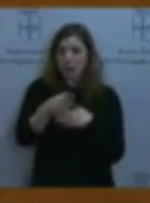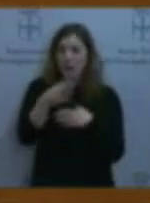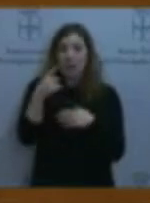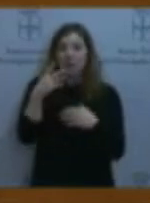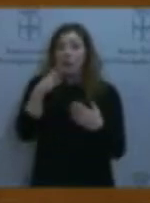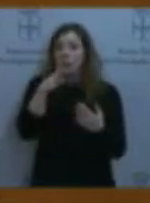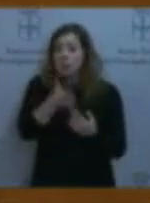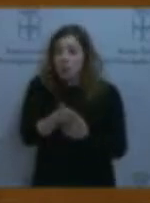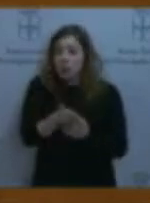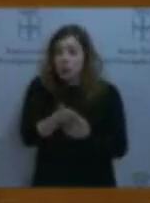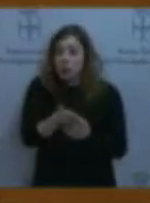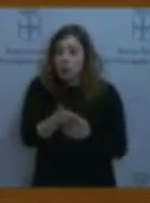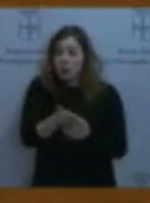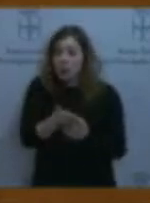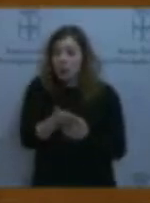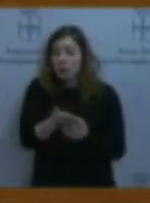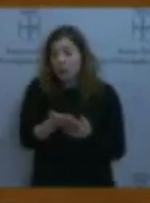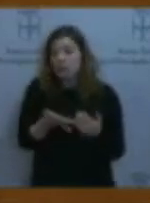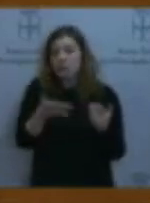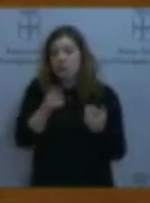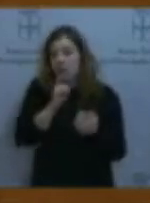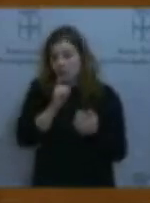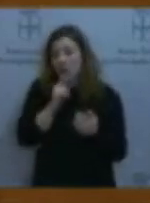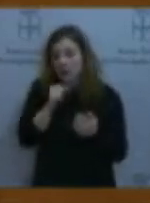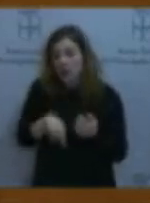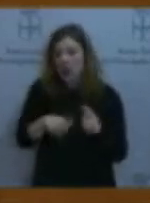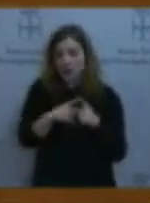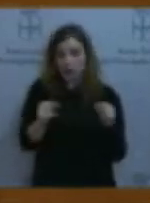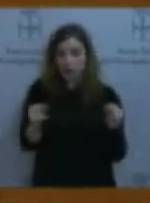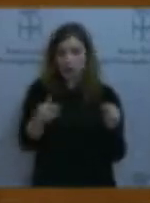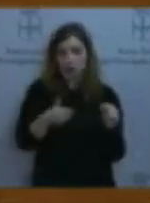del futuro de Asturias. Y por eso esperamos el máximo consenso en torno a esta propuesta. Muchas gracias.